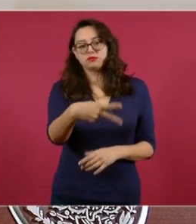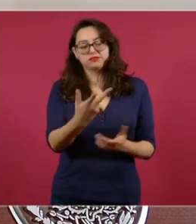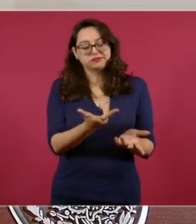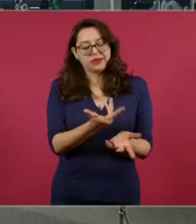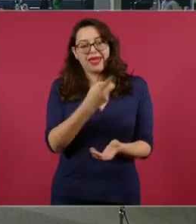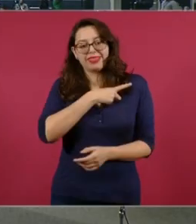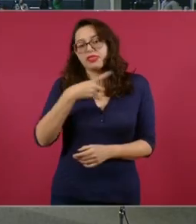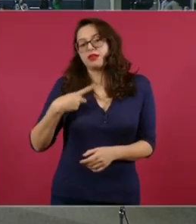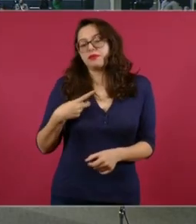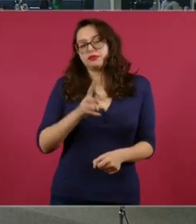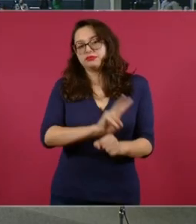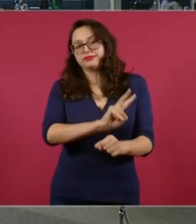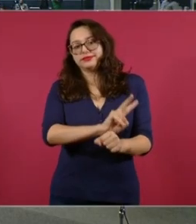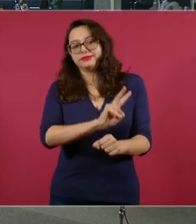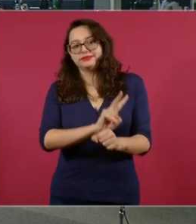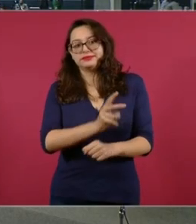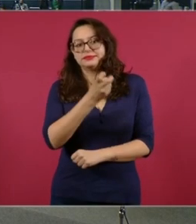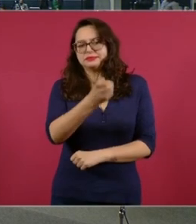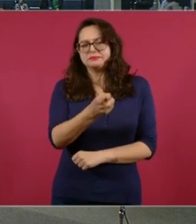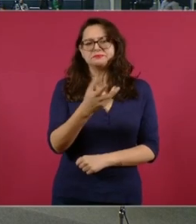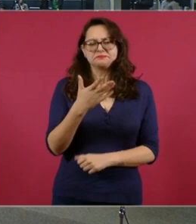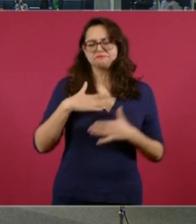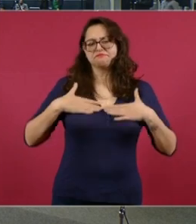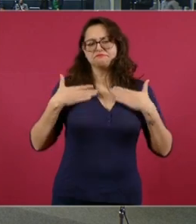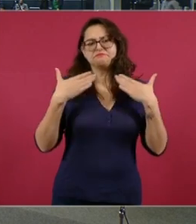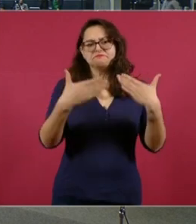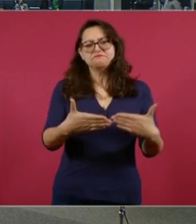El secretario de Hacienda,